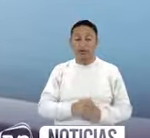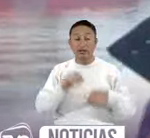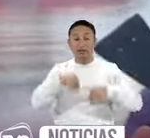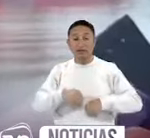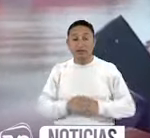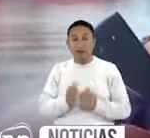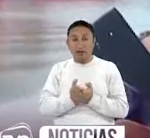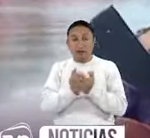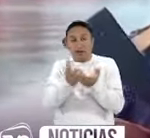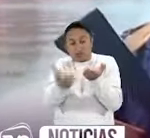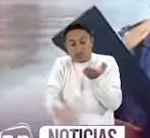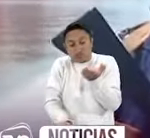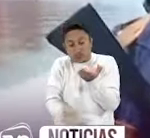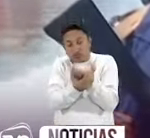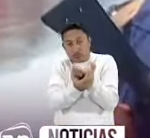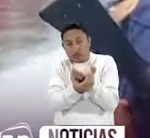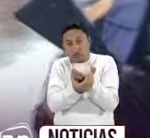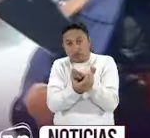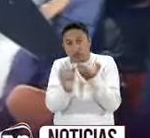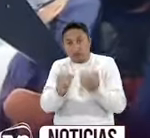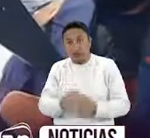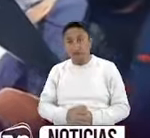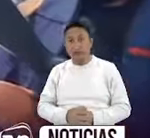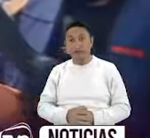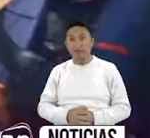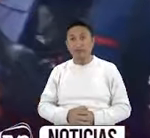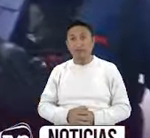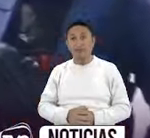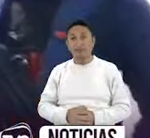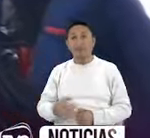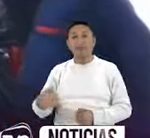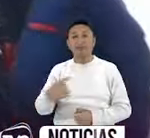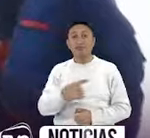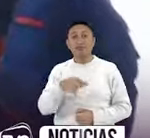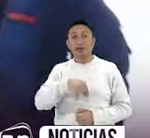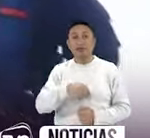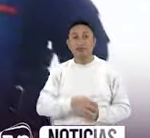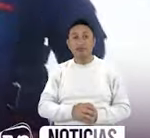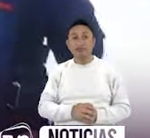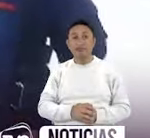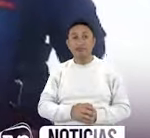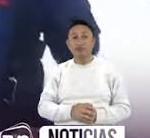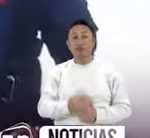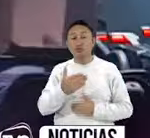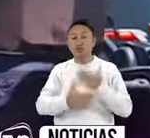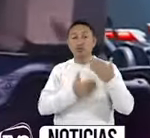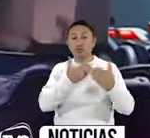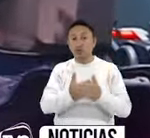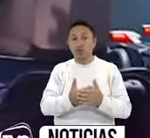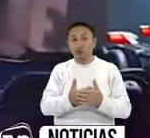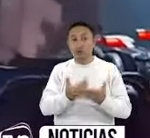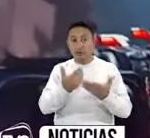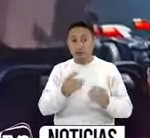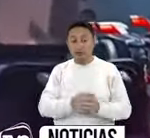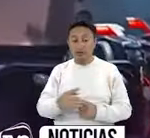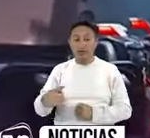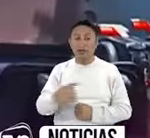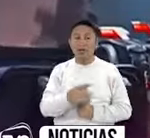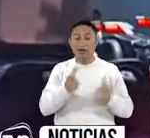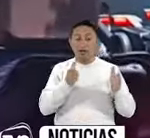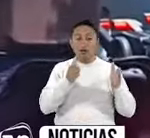decir, abordar los buques en alta mar para subir la sustancia y posterior ingresarla en los contenedores con